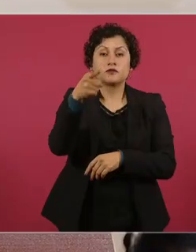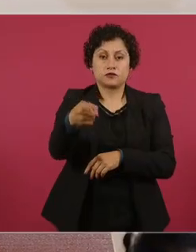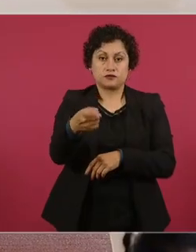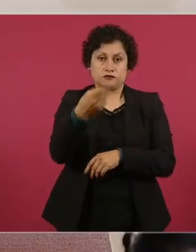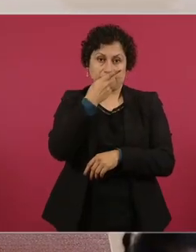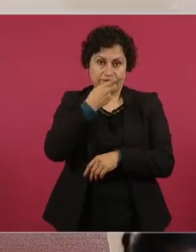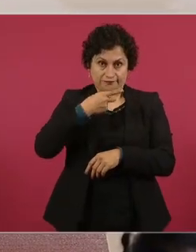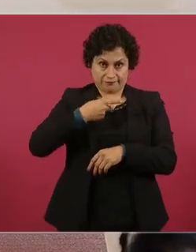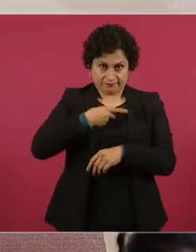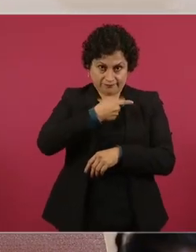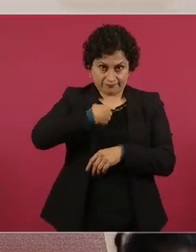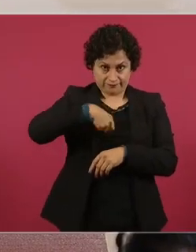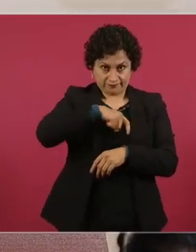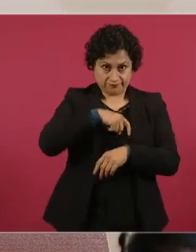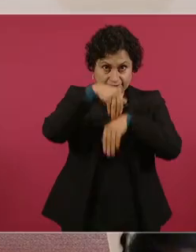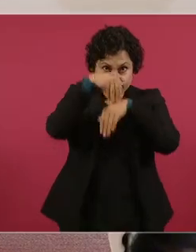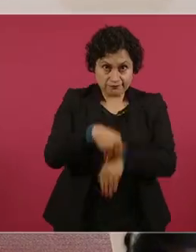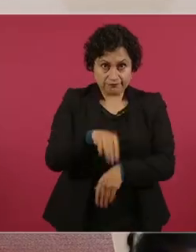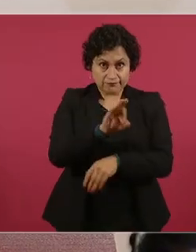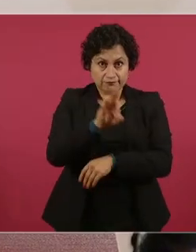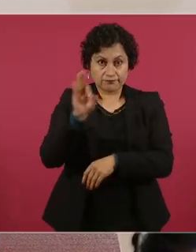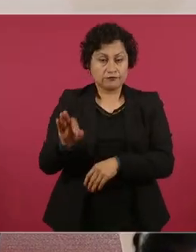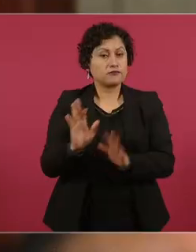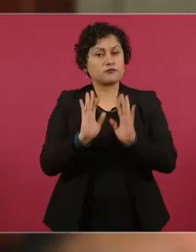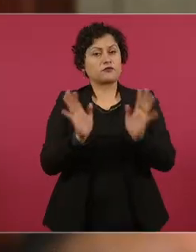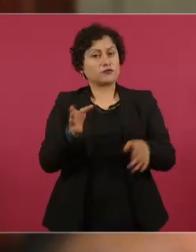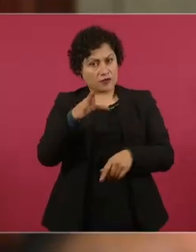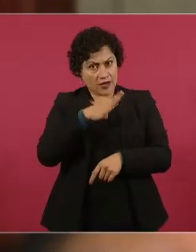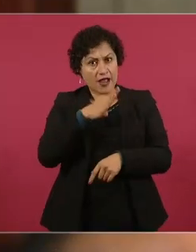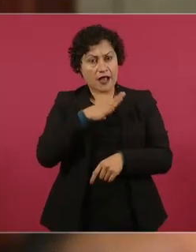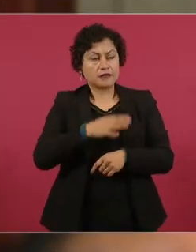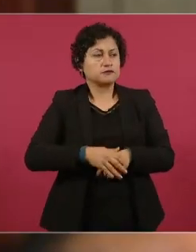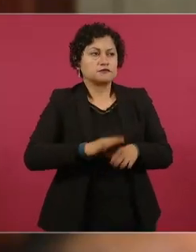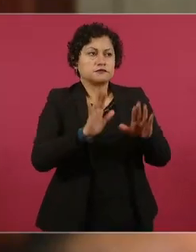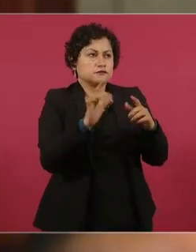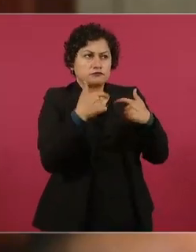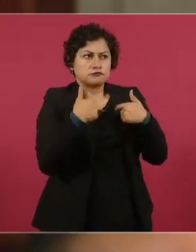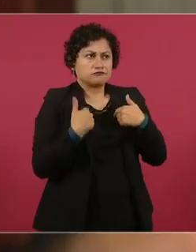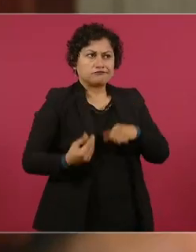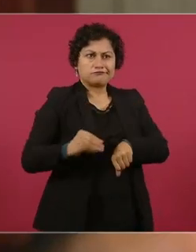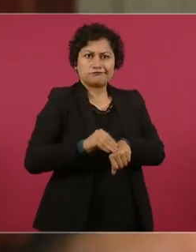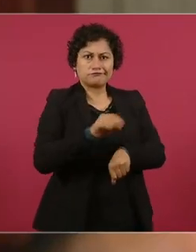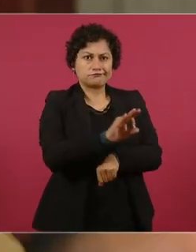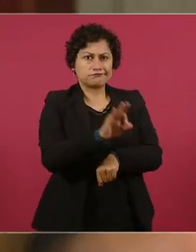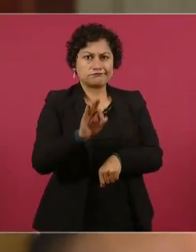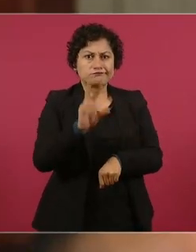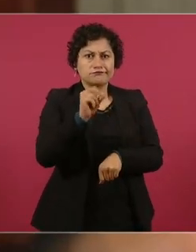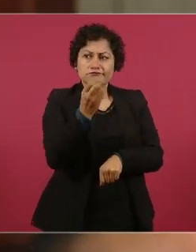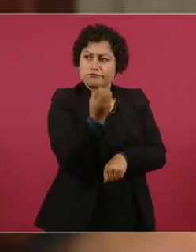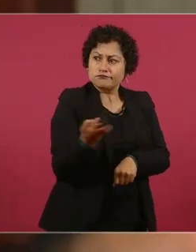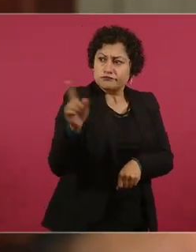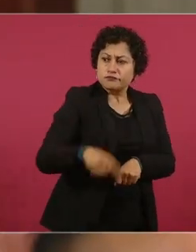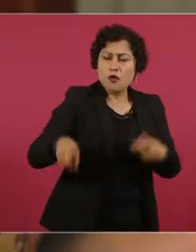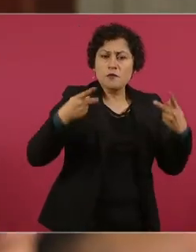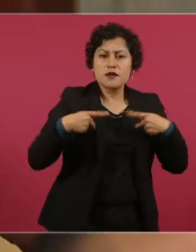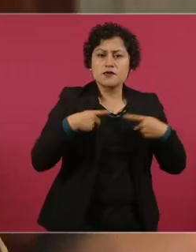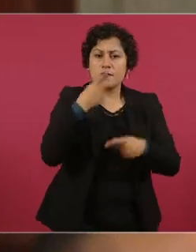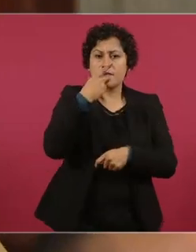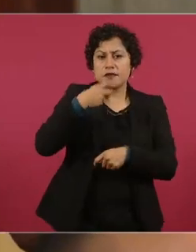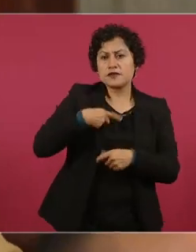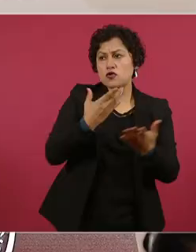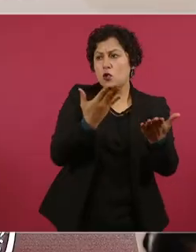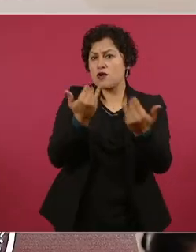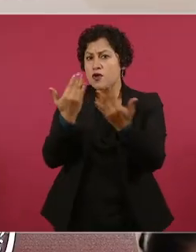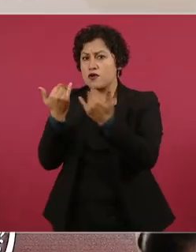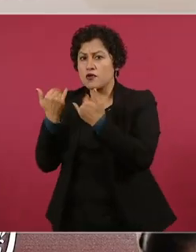No, no. O ya hay medicamentos. No es un plazo que yo pongo, es la gente que dice es que no encuentro mi medicamento y ya llamé a la farmacia de bienestar. la